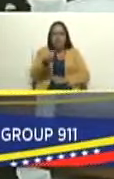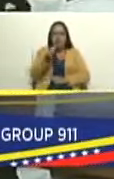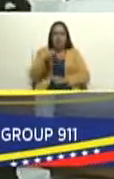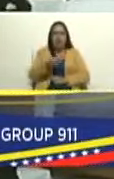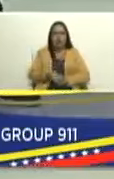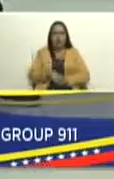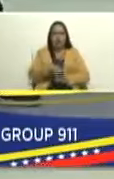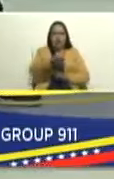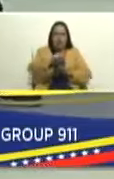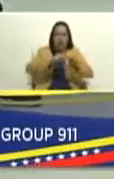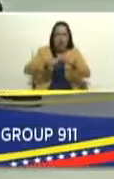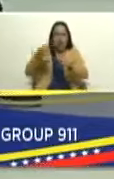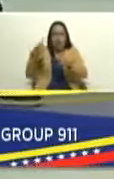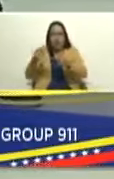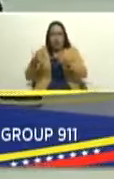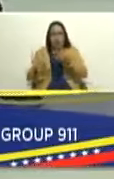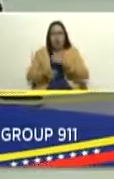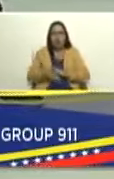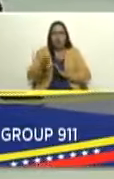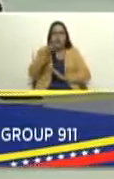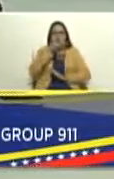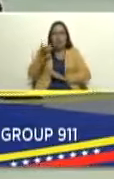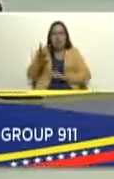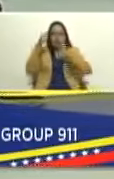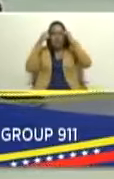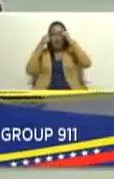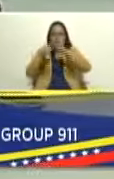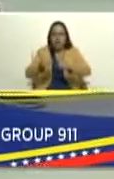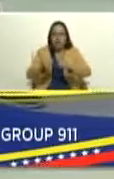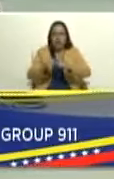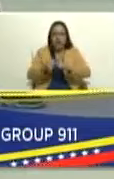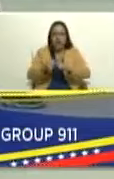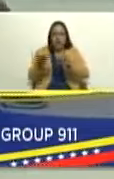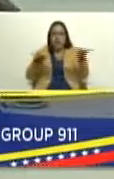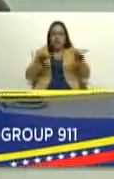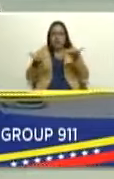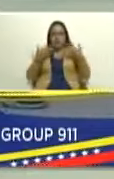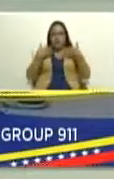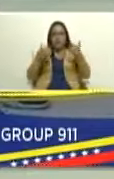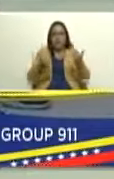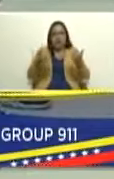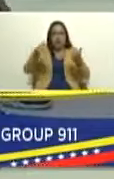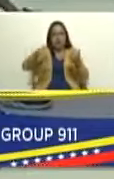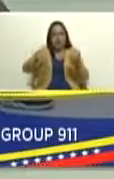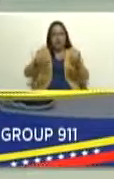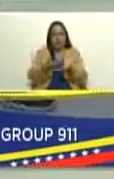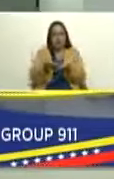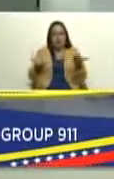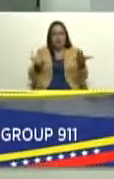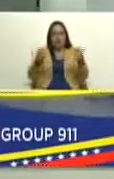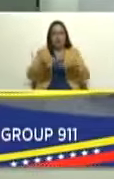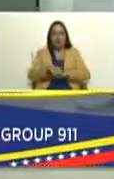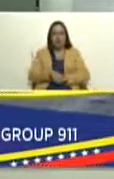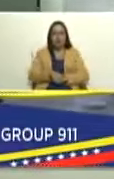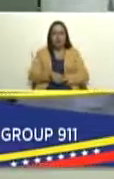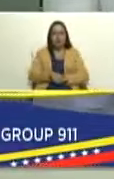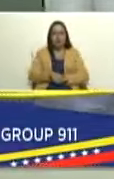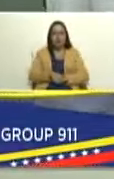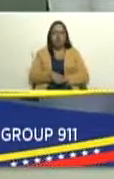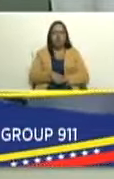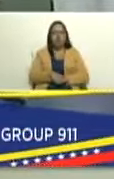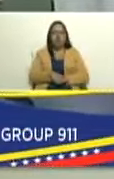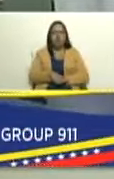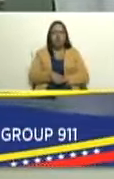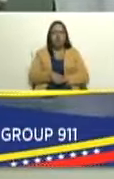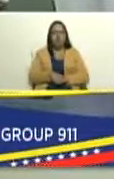la adquisición de equipos para mejorar profesionalmente el servicio que están prestando aquí. Así que bueno,